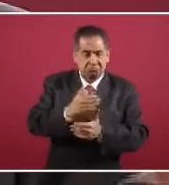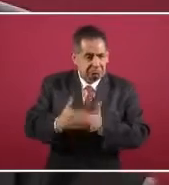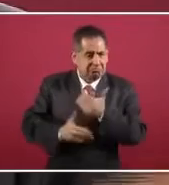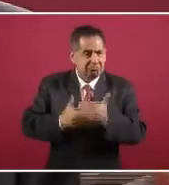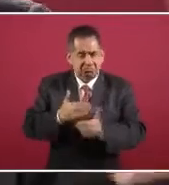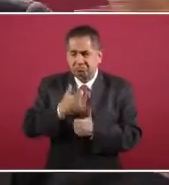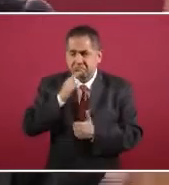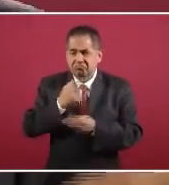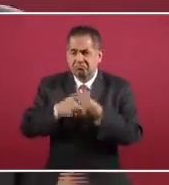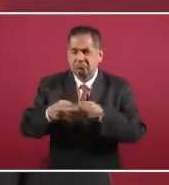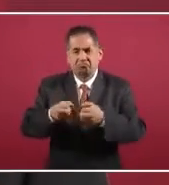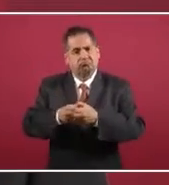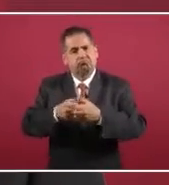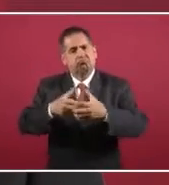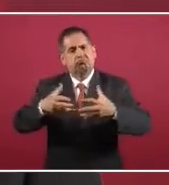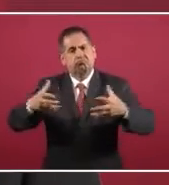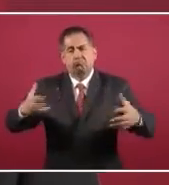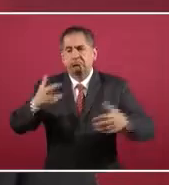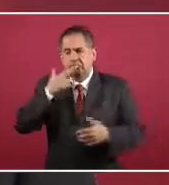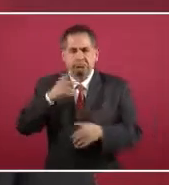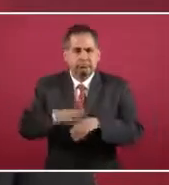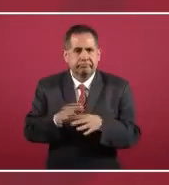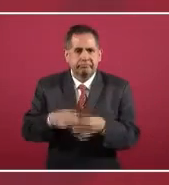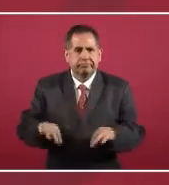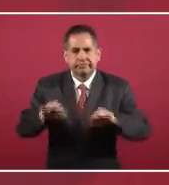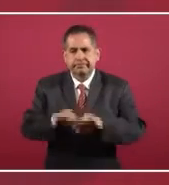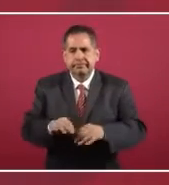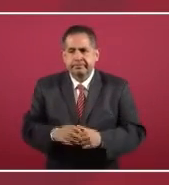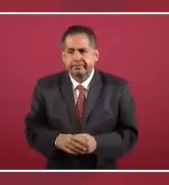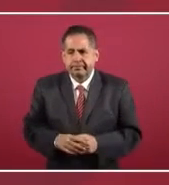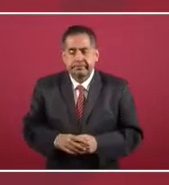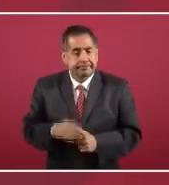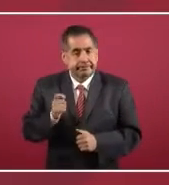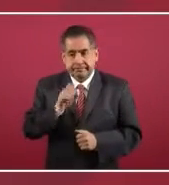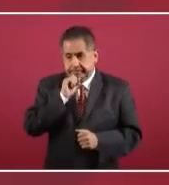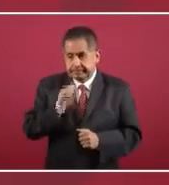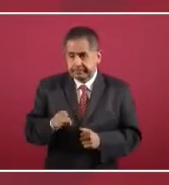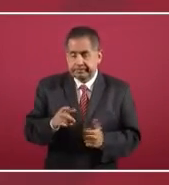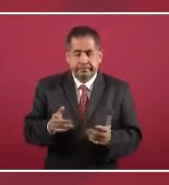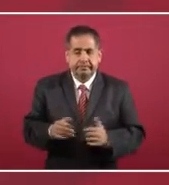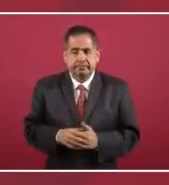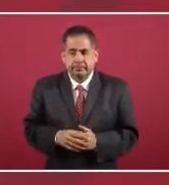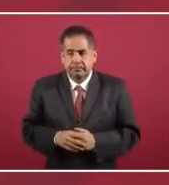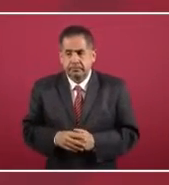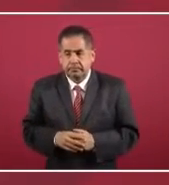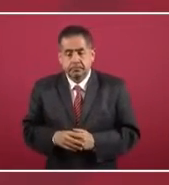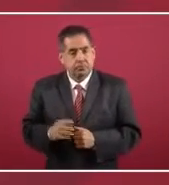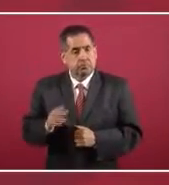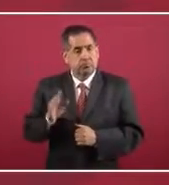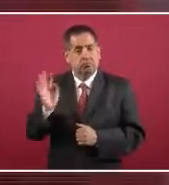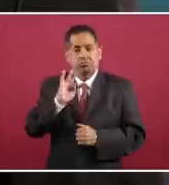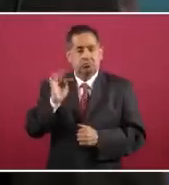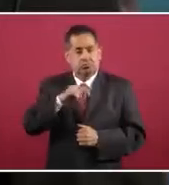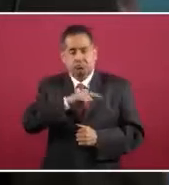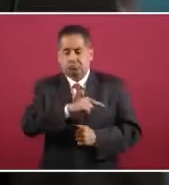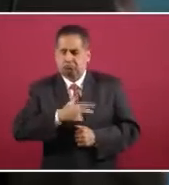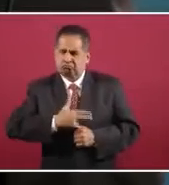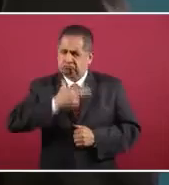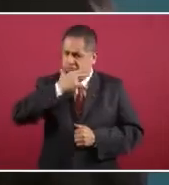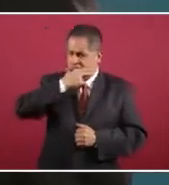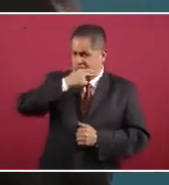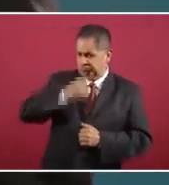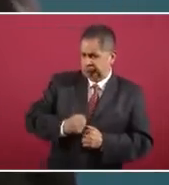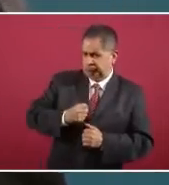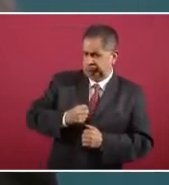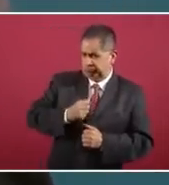avanzando, ganando espacios, y si no hay una actitud machista